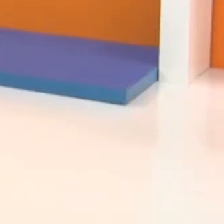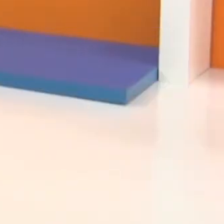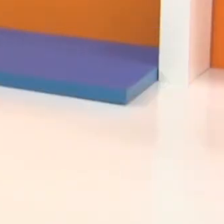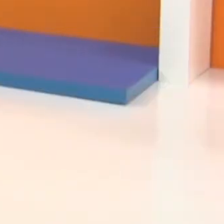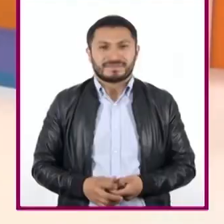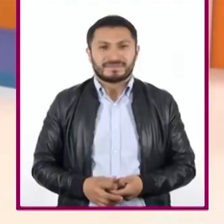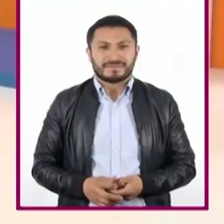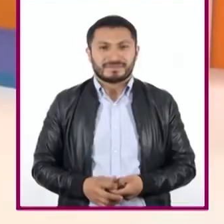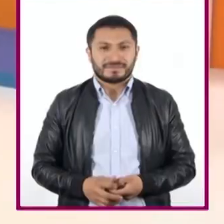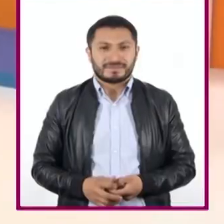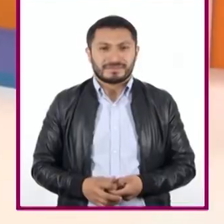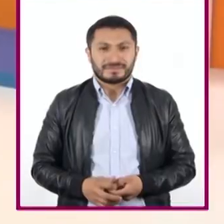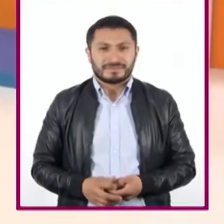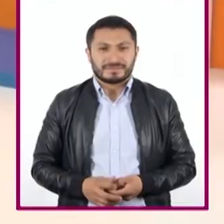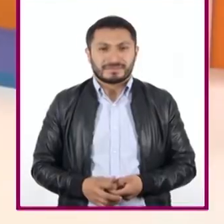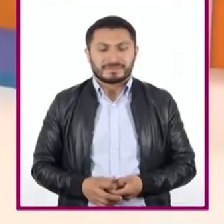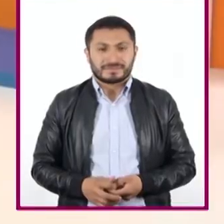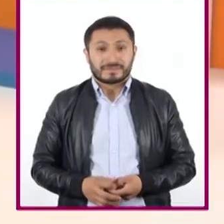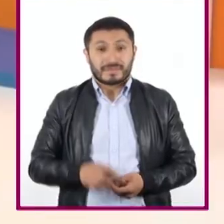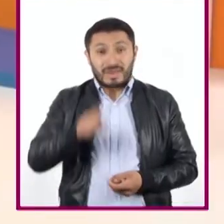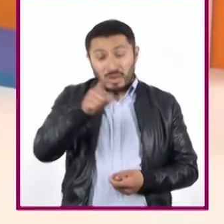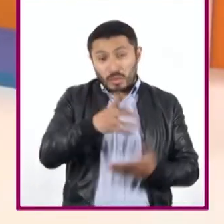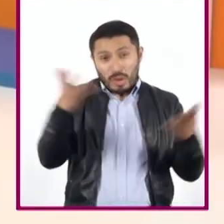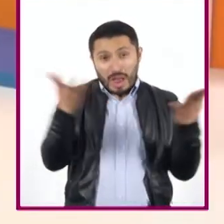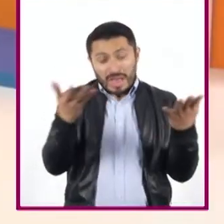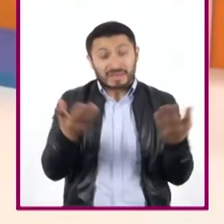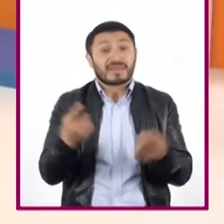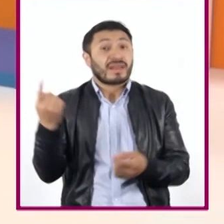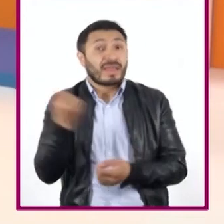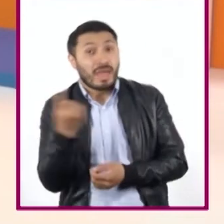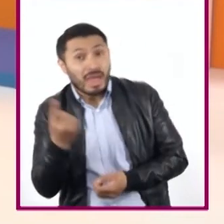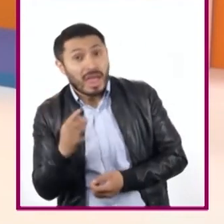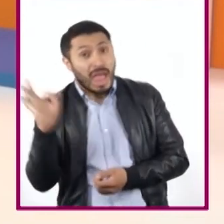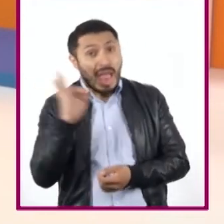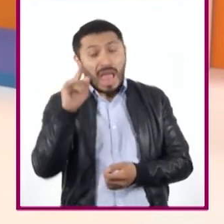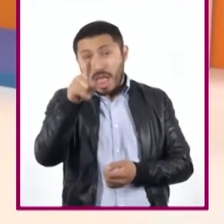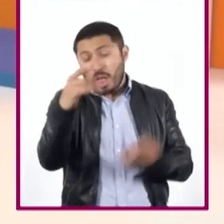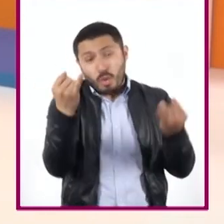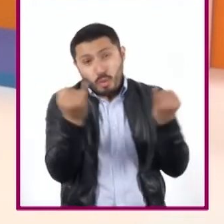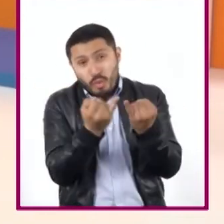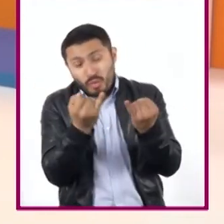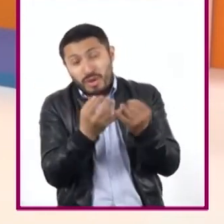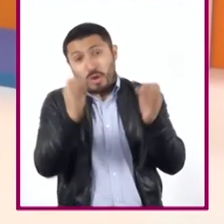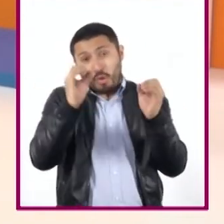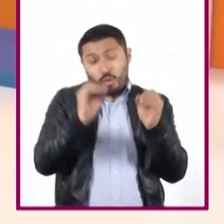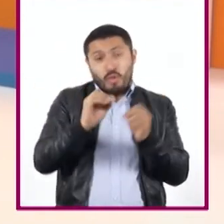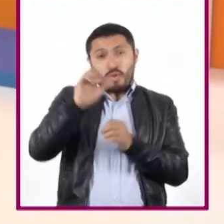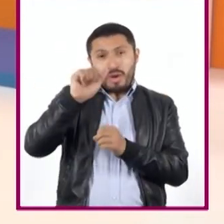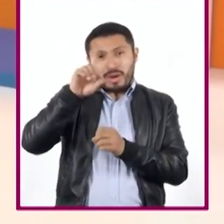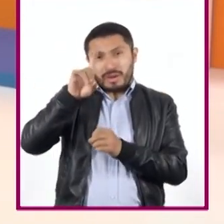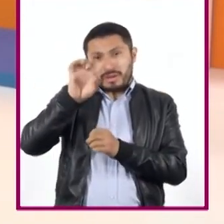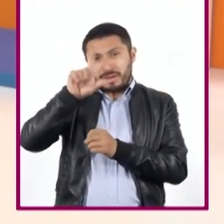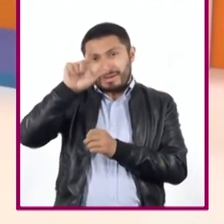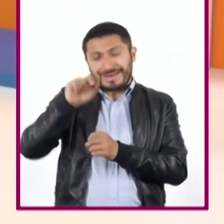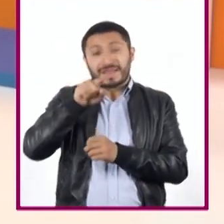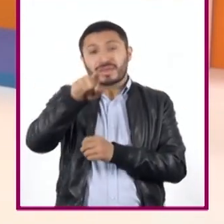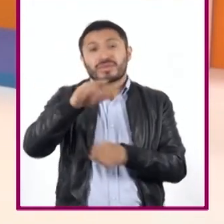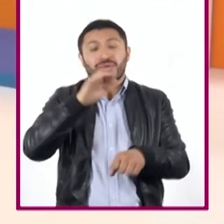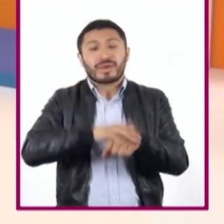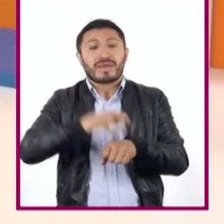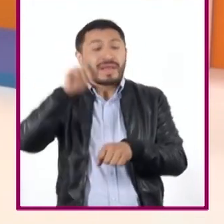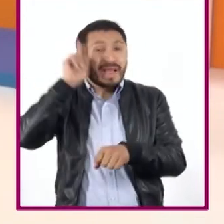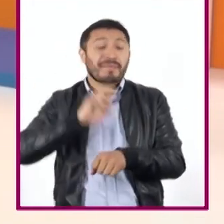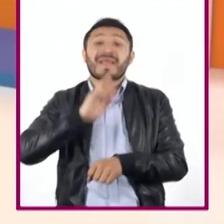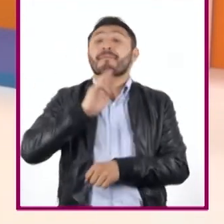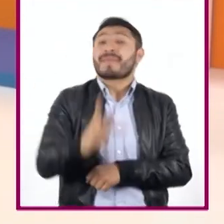¿Ustedes qué harían si este fuera su caso? O si Adela fuera su mejor amiga. ¿Qué le propondrían